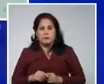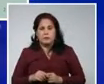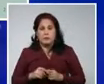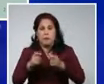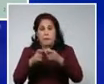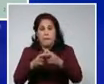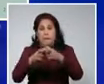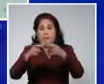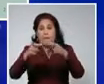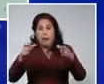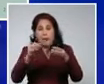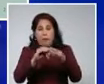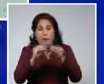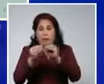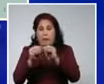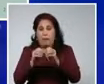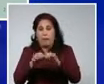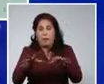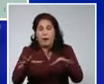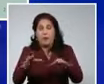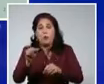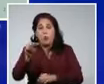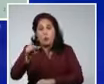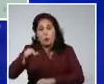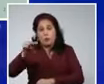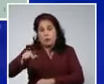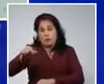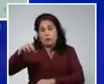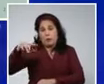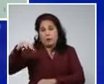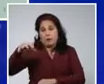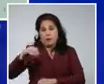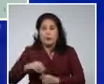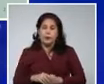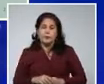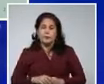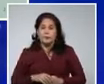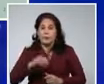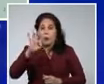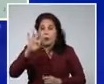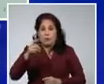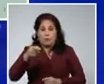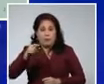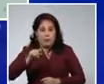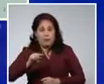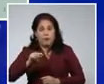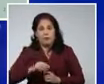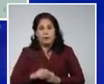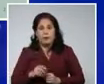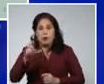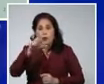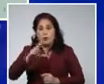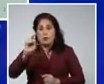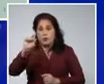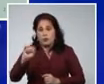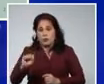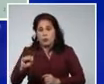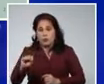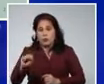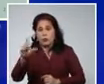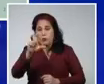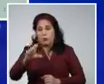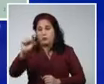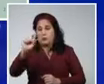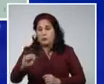mayor transmisión en el municipio cabecera, Pinar del Río con 8 ayer, Consolación del Sur